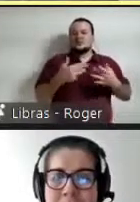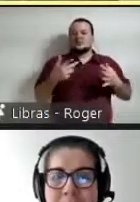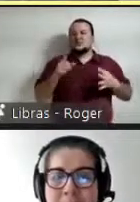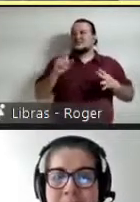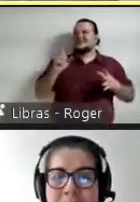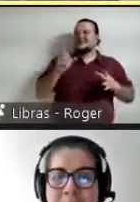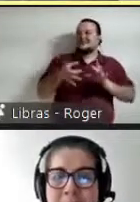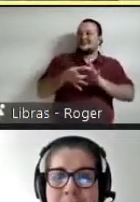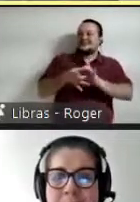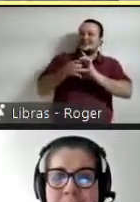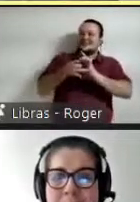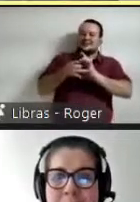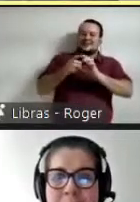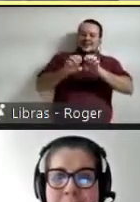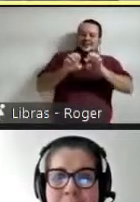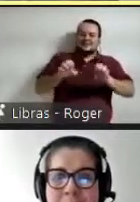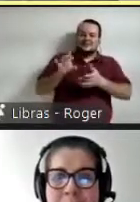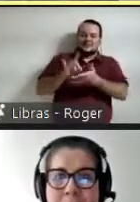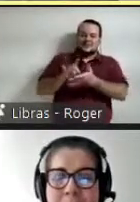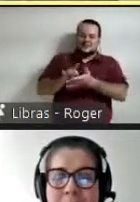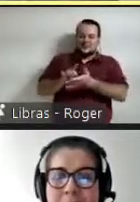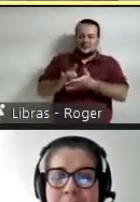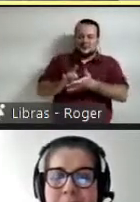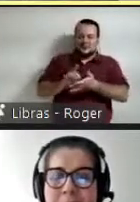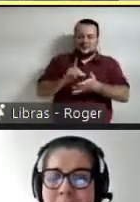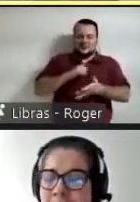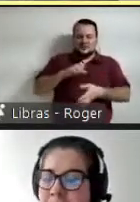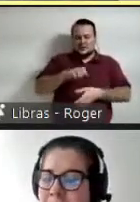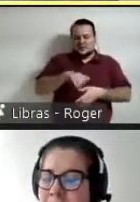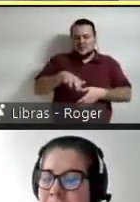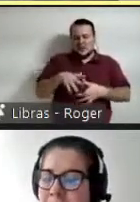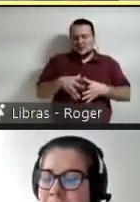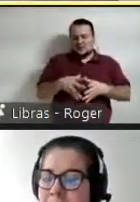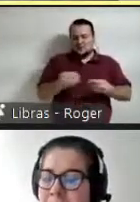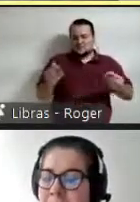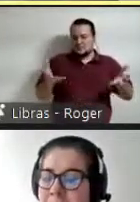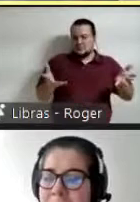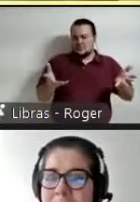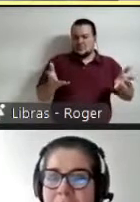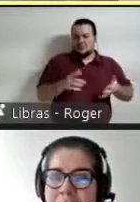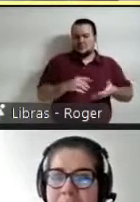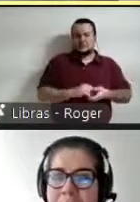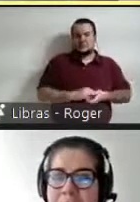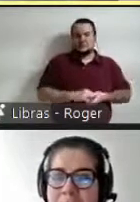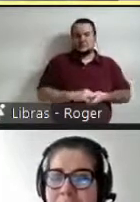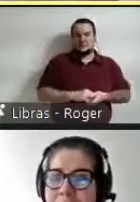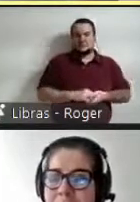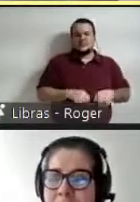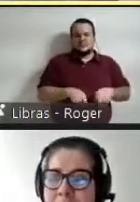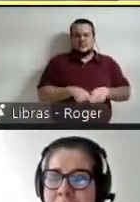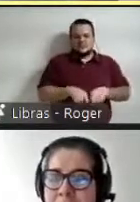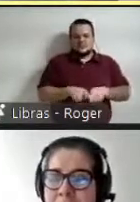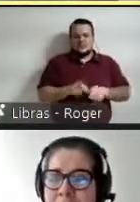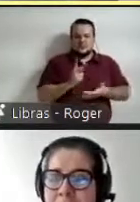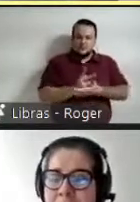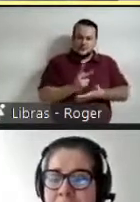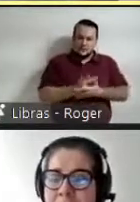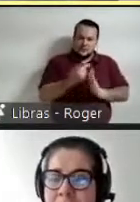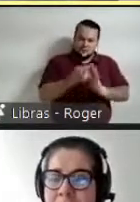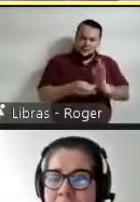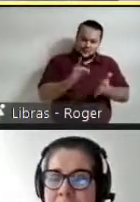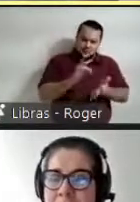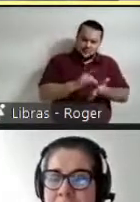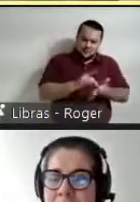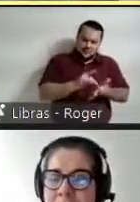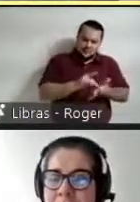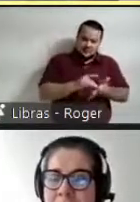visible y un poco siguiendo la huella de la tipología original del palacio que relaciona la galería en forma de cruz con